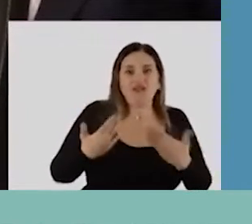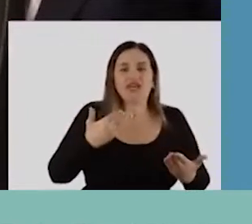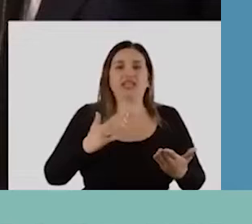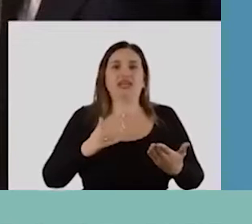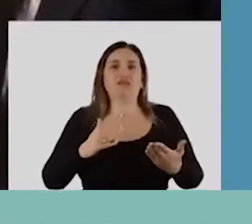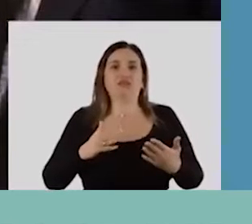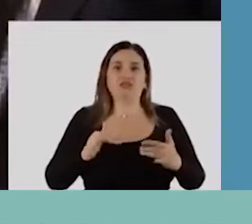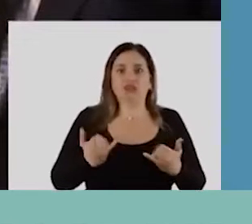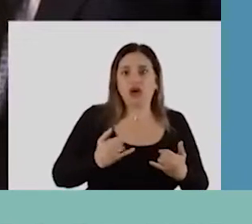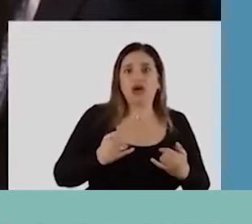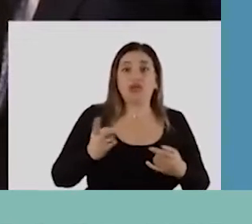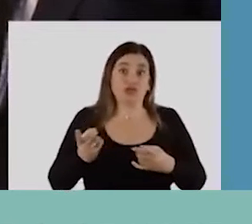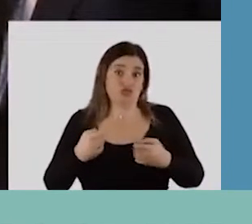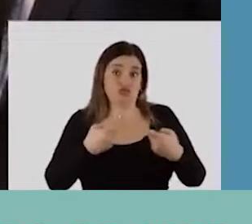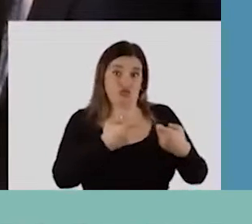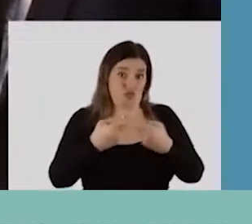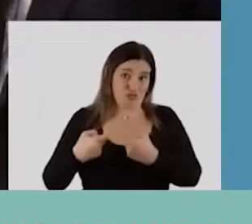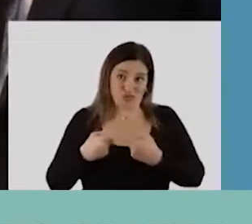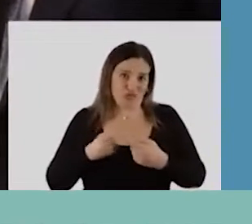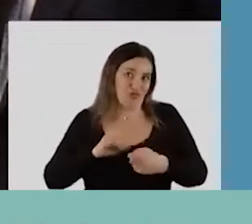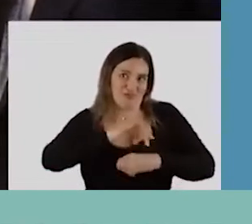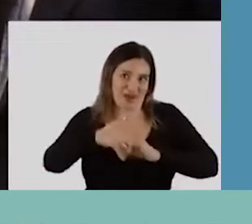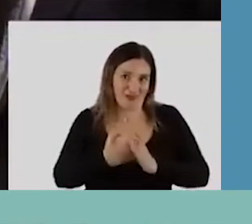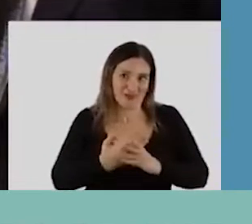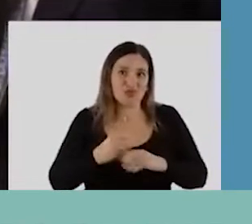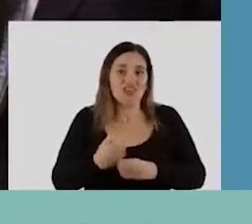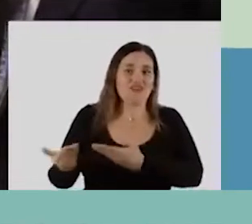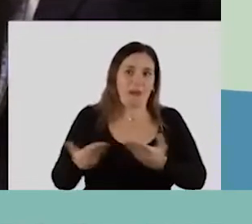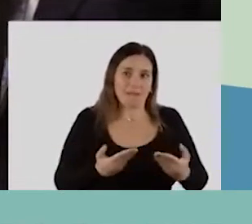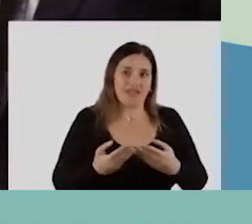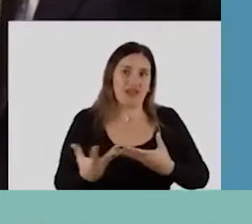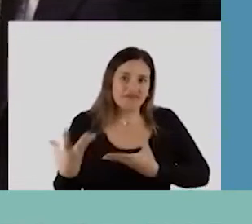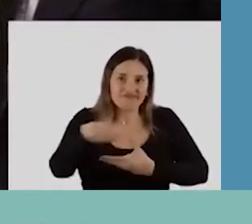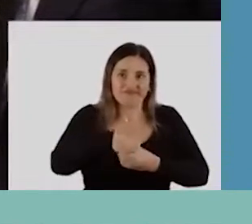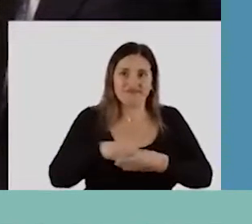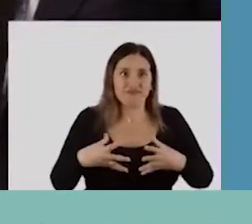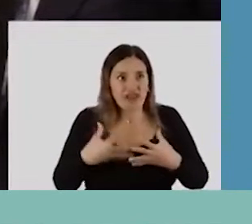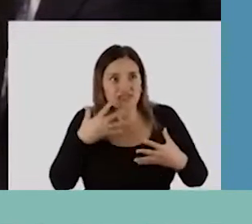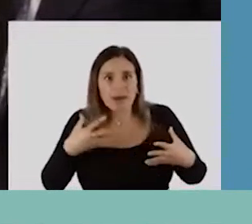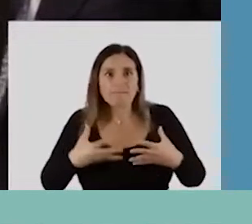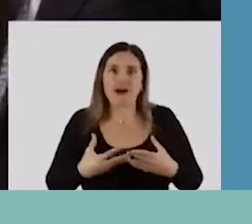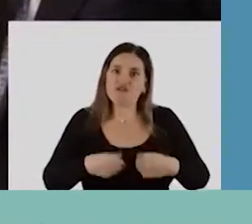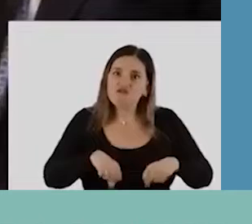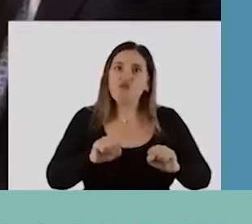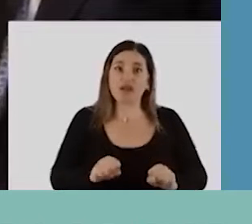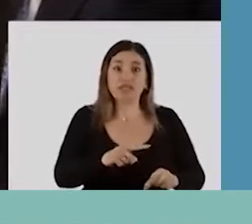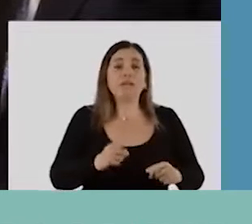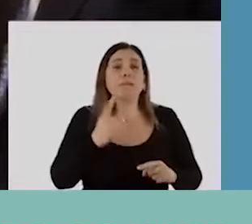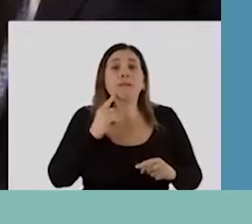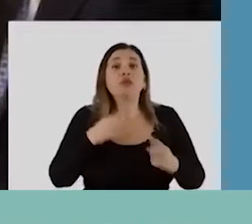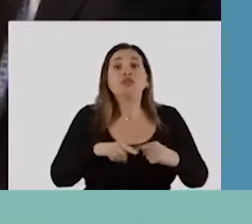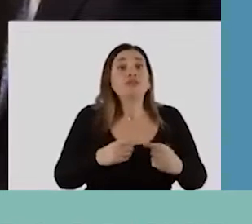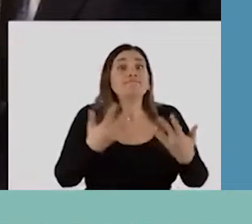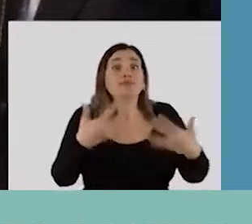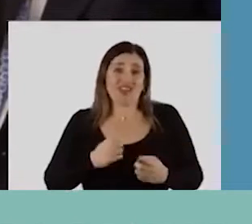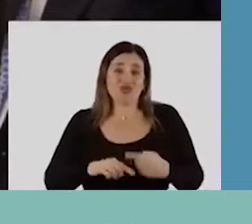hablaremos con los socios y los invitaremos a sumarse, ahí sí, a ser un bloque con más potencia negociadora. Pero si no, el